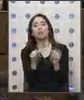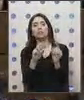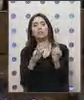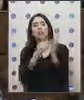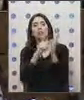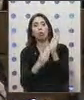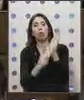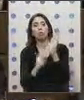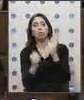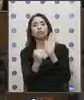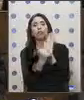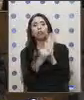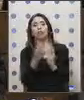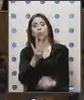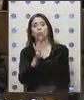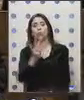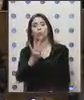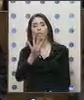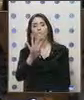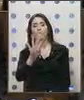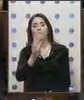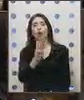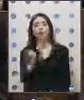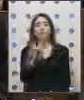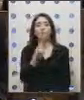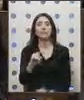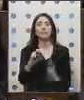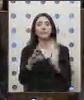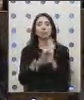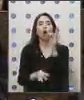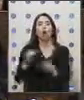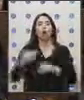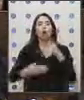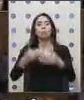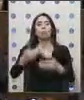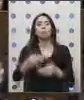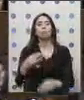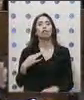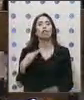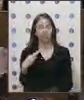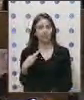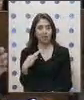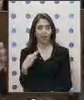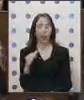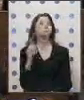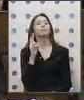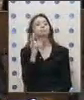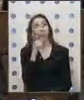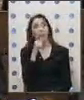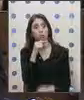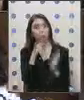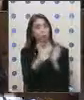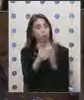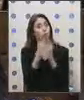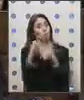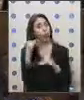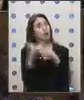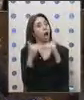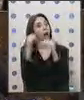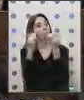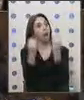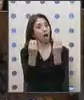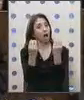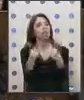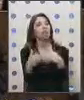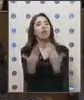del artículo 445 bis del Código de Procedimiento Civil. No cabe duda que va a ser un gran avance, no cabe duda que da